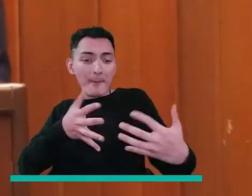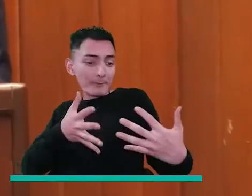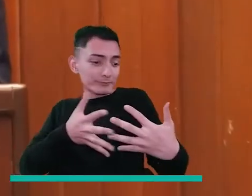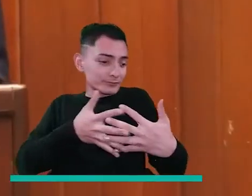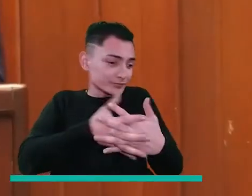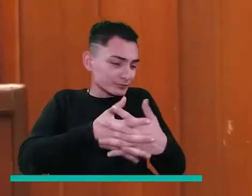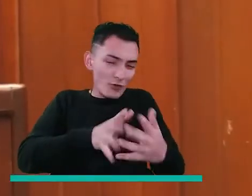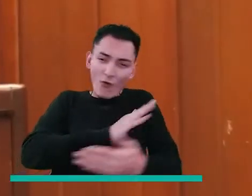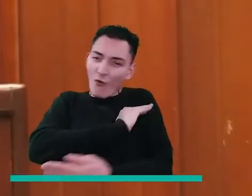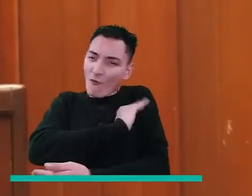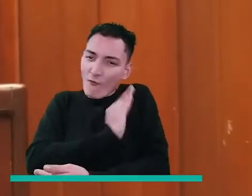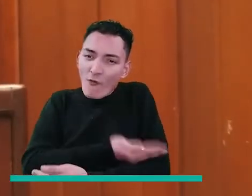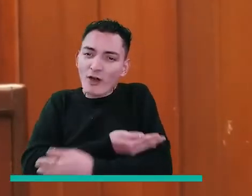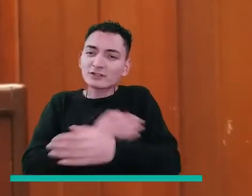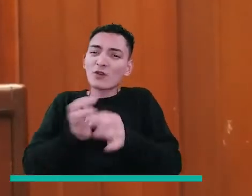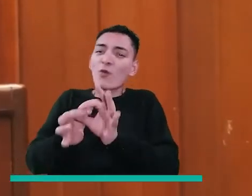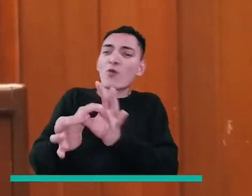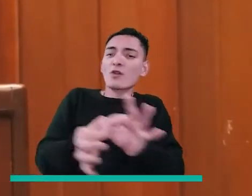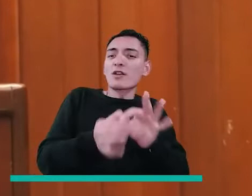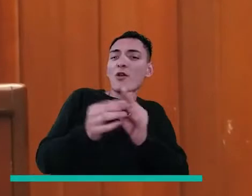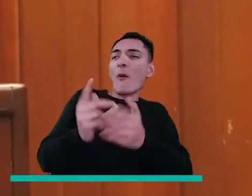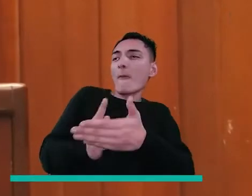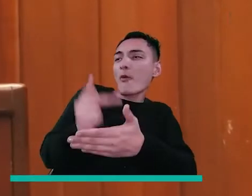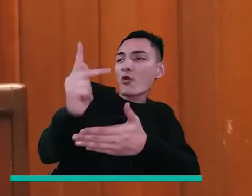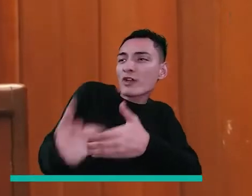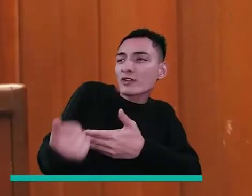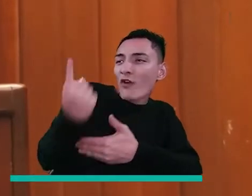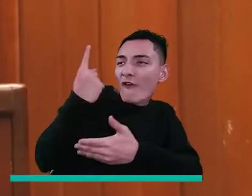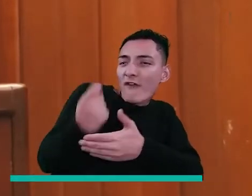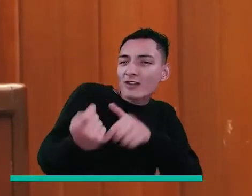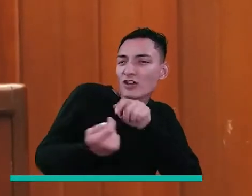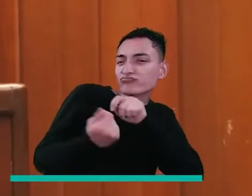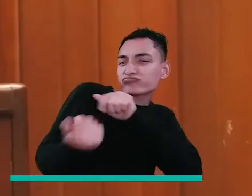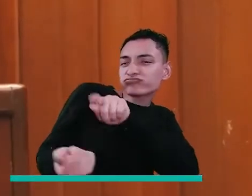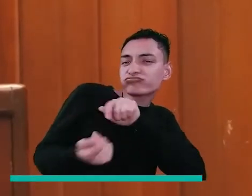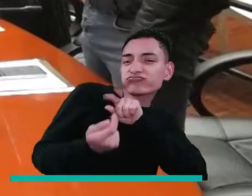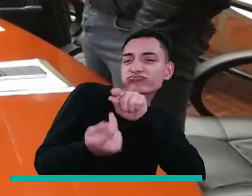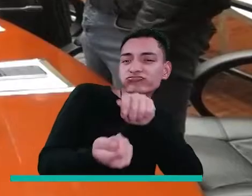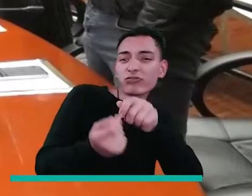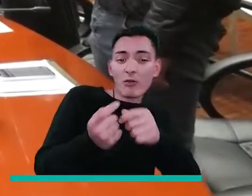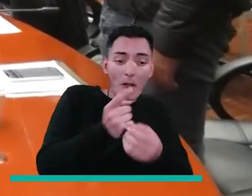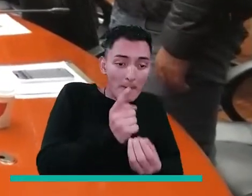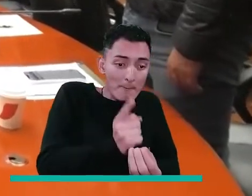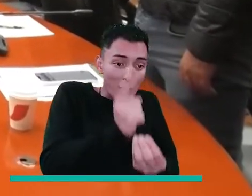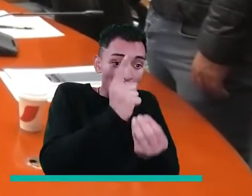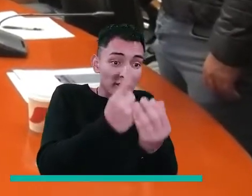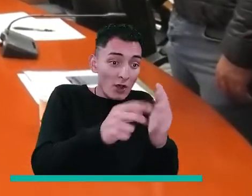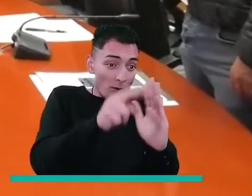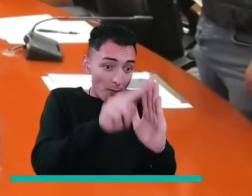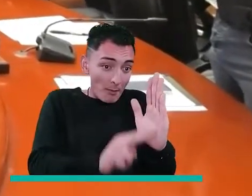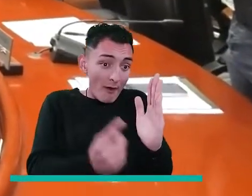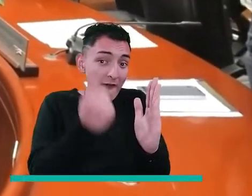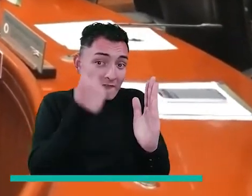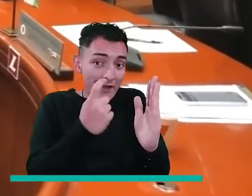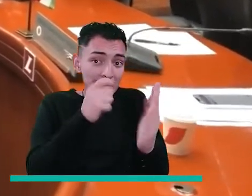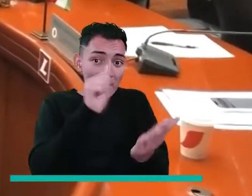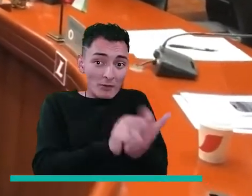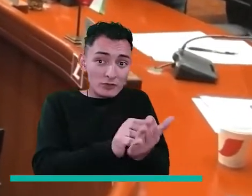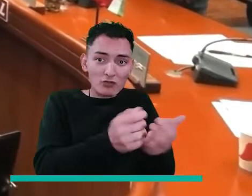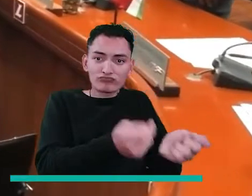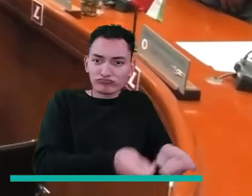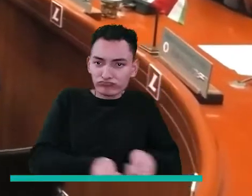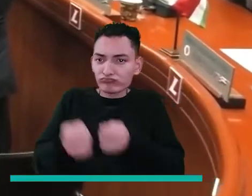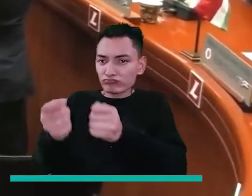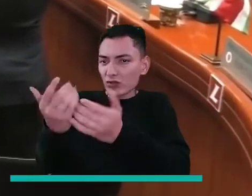con más ahínco, con más fuerza, porque tenemos que rematar muchos proyectos, tenemos que concluir muchas la aprobación de muchas políticas públicas que están pendientes